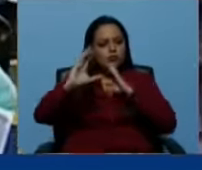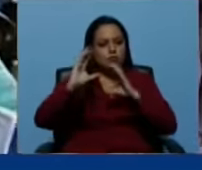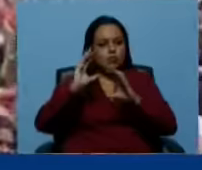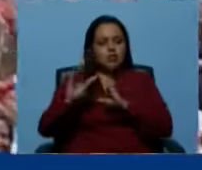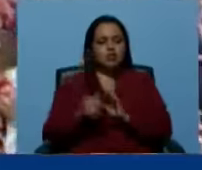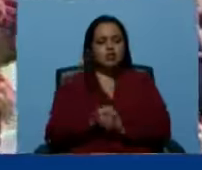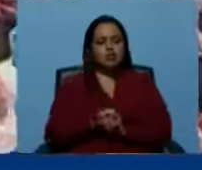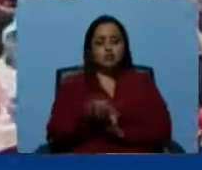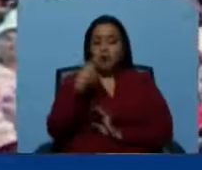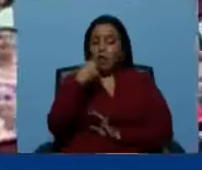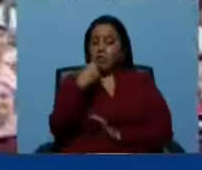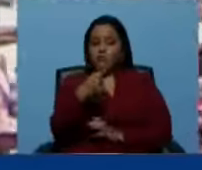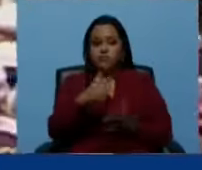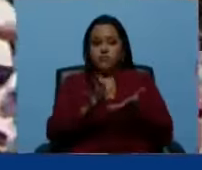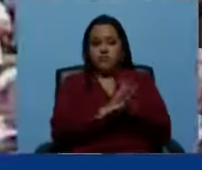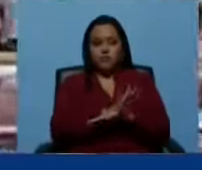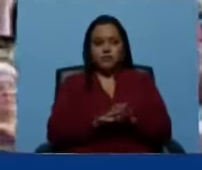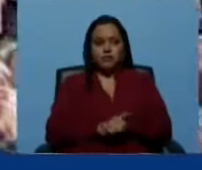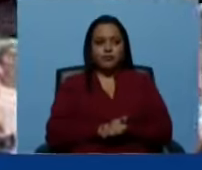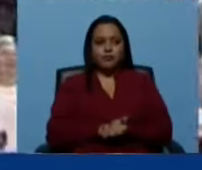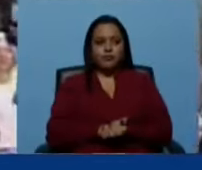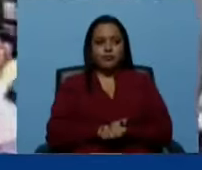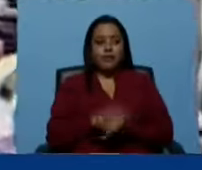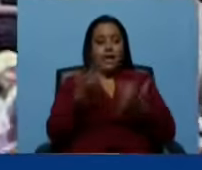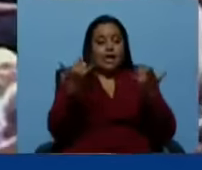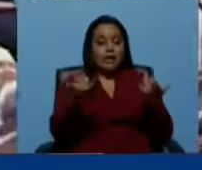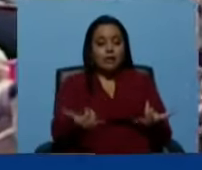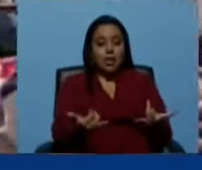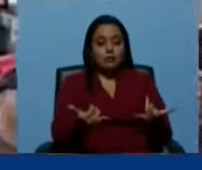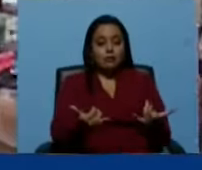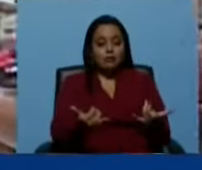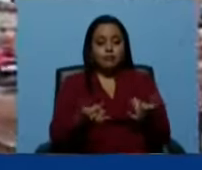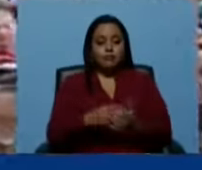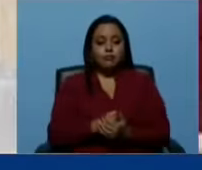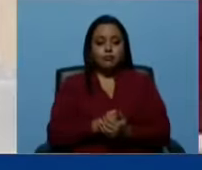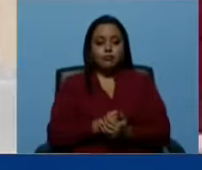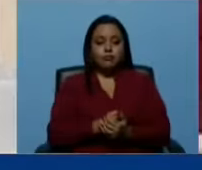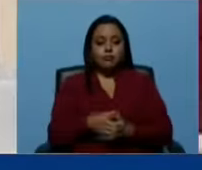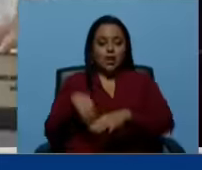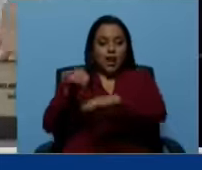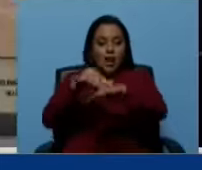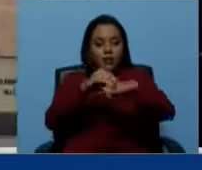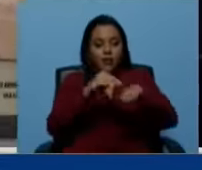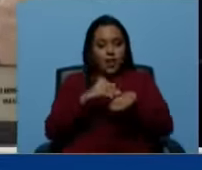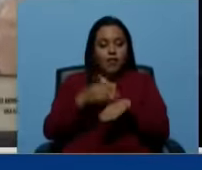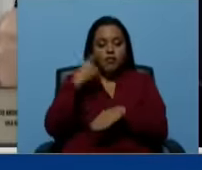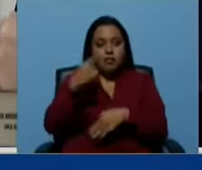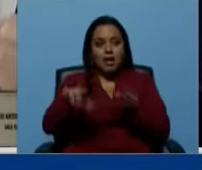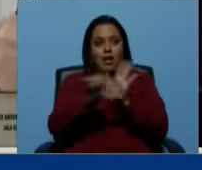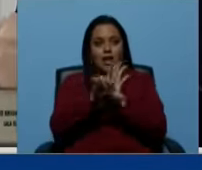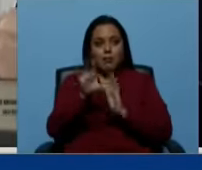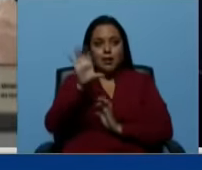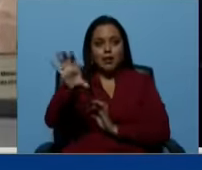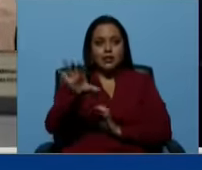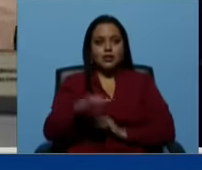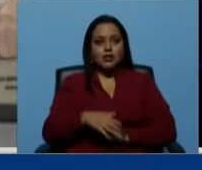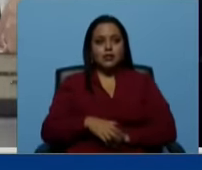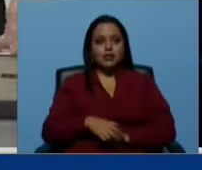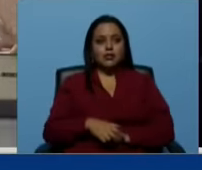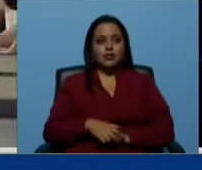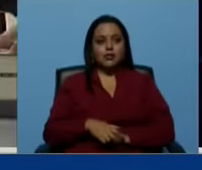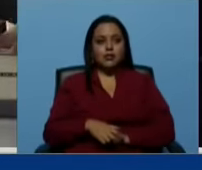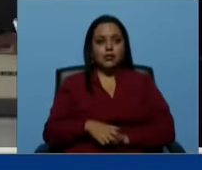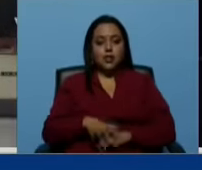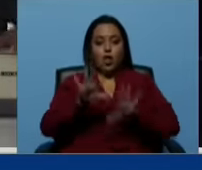Dice que ya fueron citados judicialmente, de acuerdo a los códigos y leyes del país,